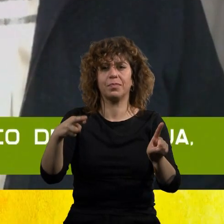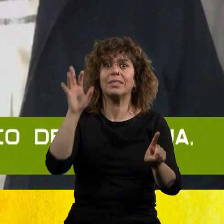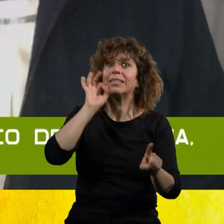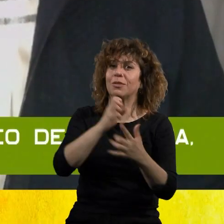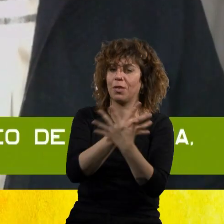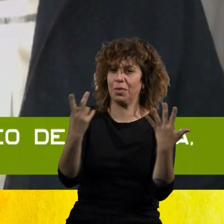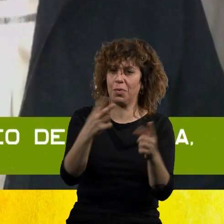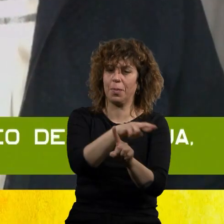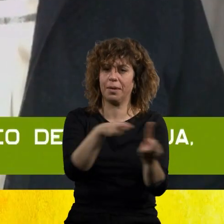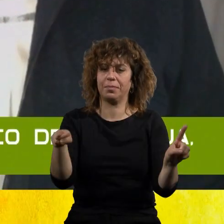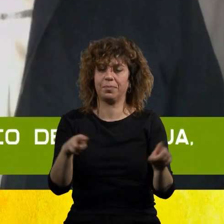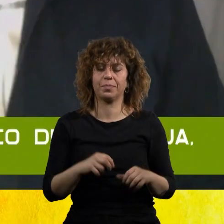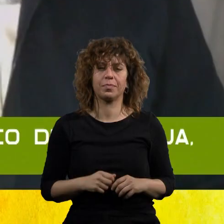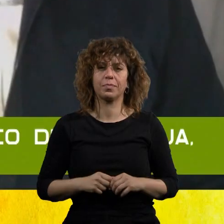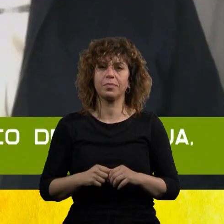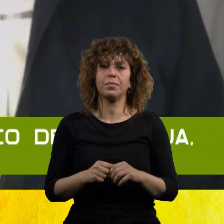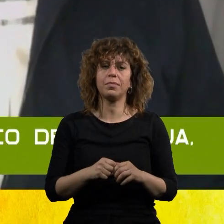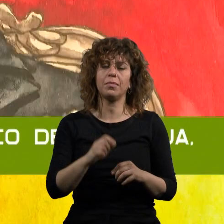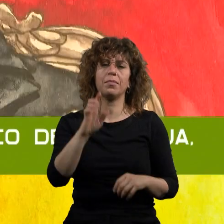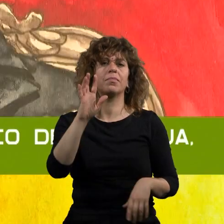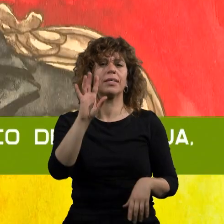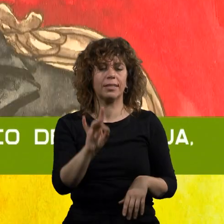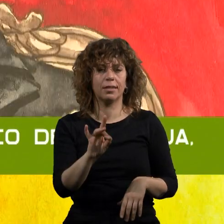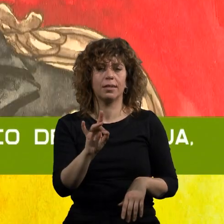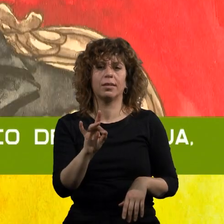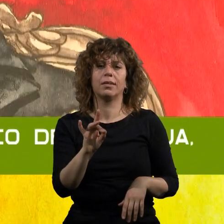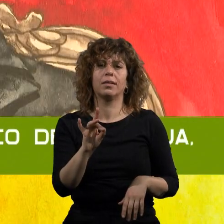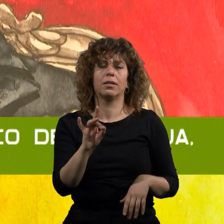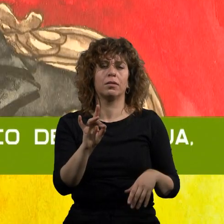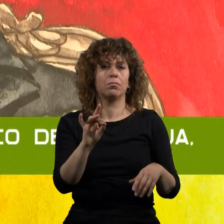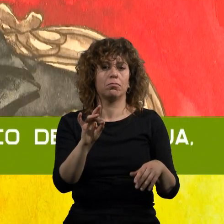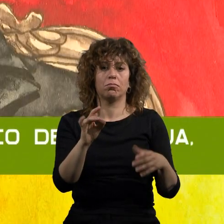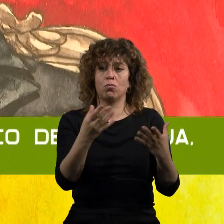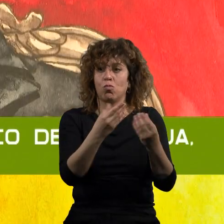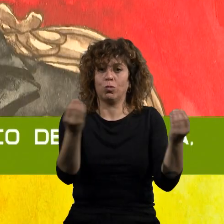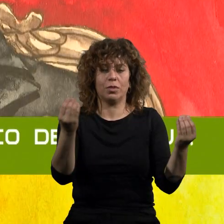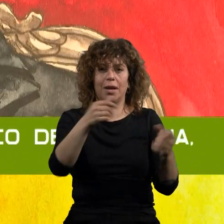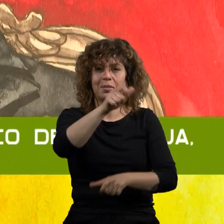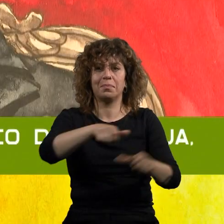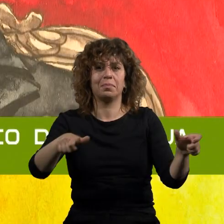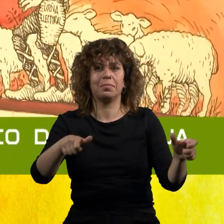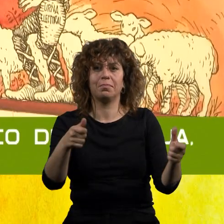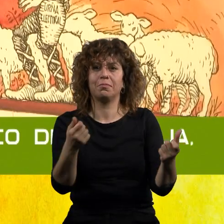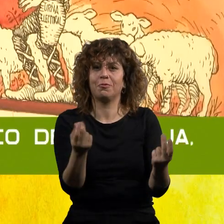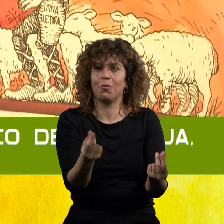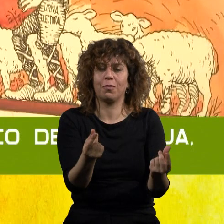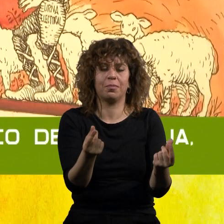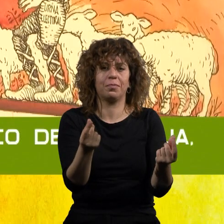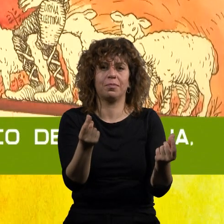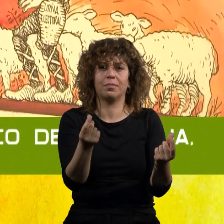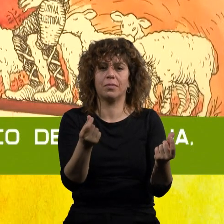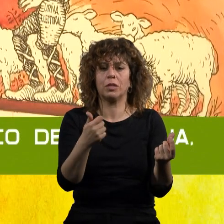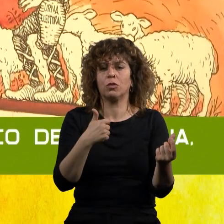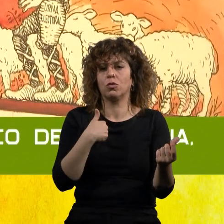siglo XIX. Sí, yo, como muchos logroñeses, tenía unas